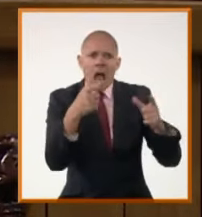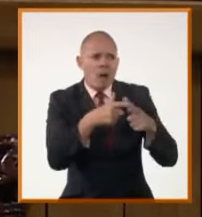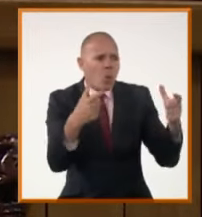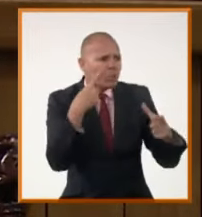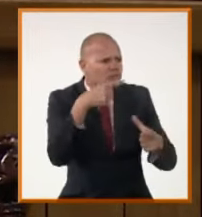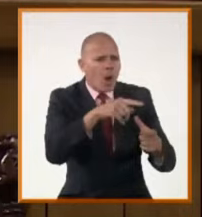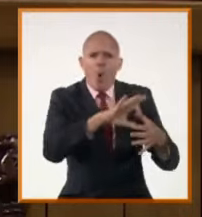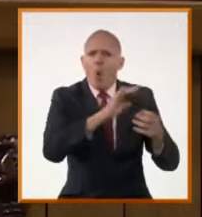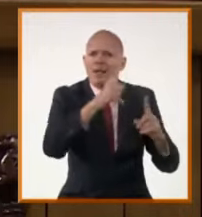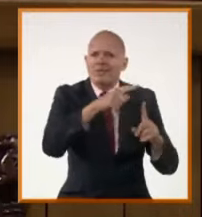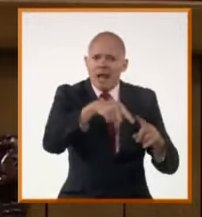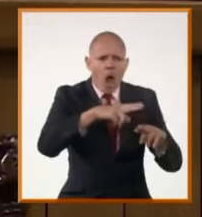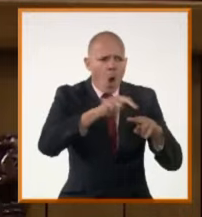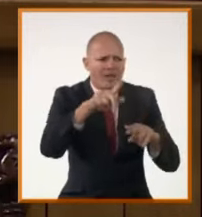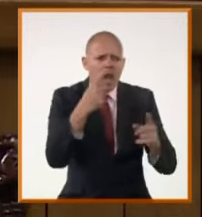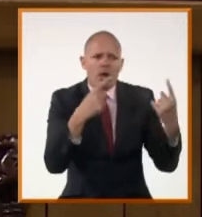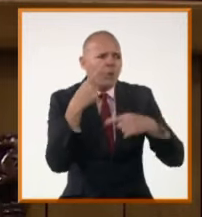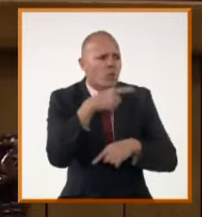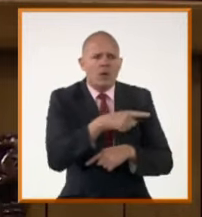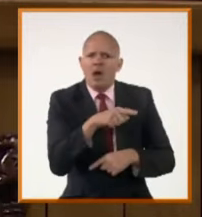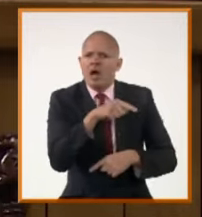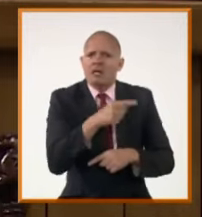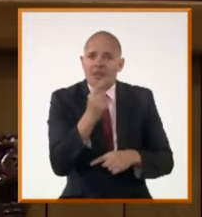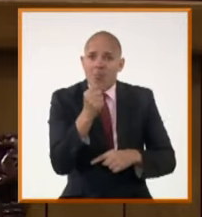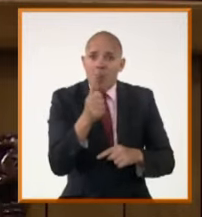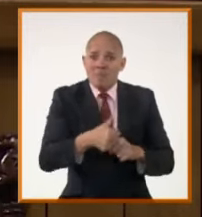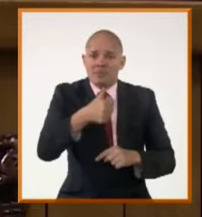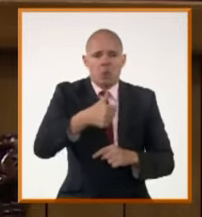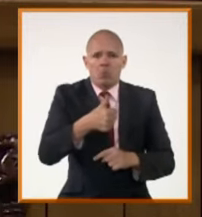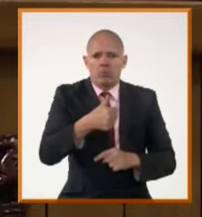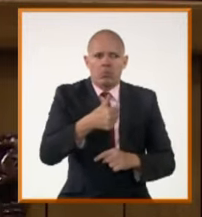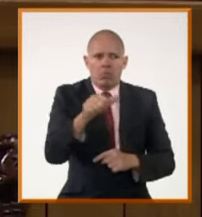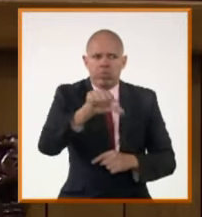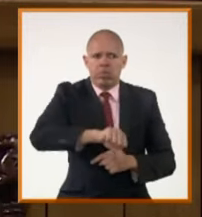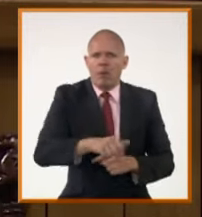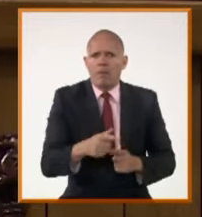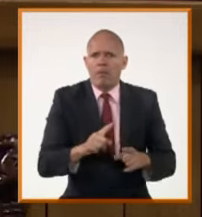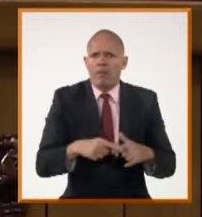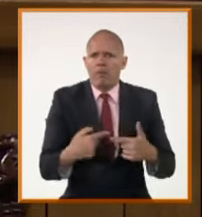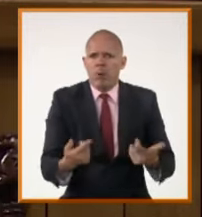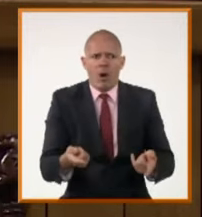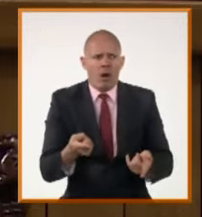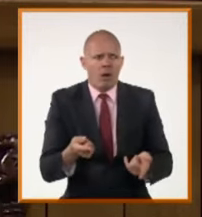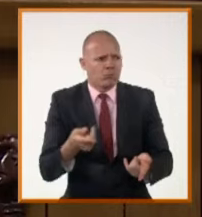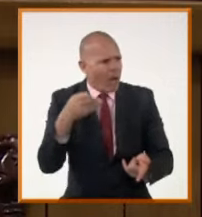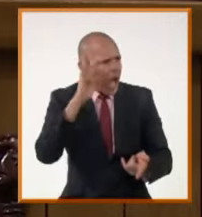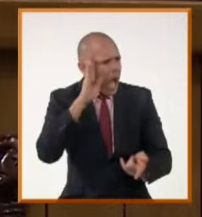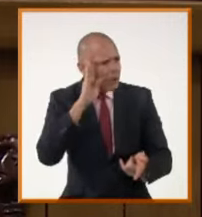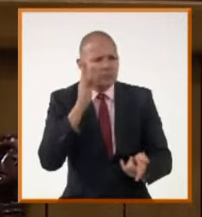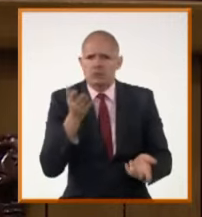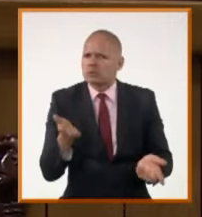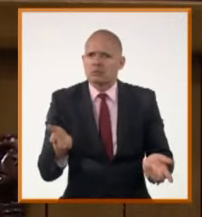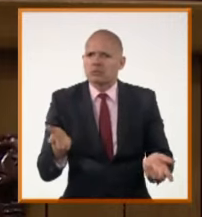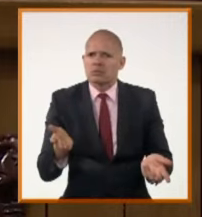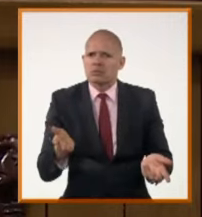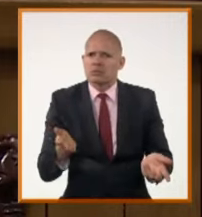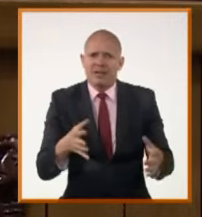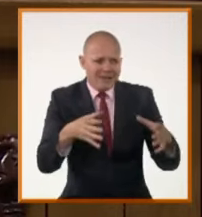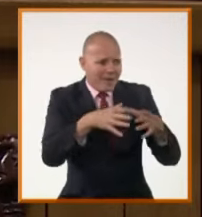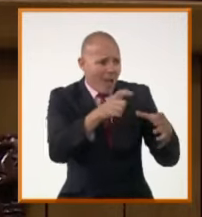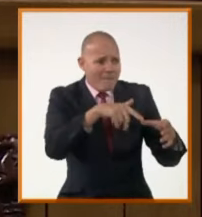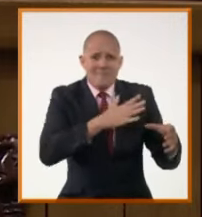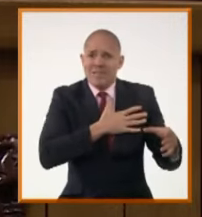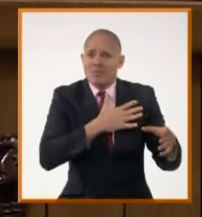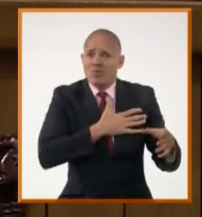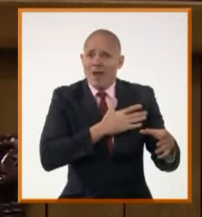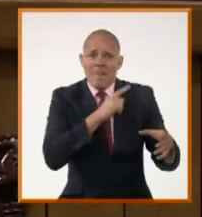Guantánamo, después en Holguín, en varias provincias, pero ya decidimos estudiar, crear un grupo de trabajo, se han visitado algunas, y las